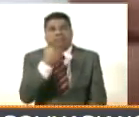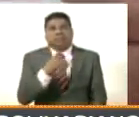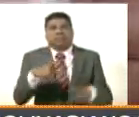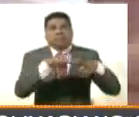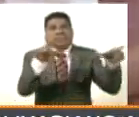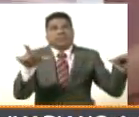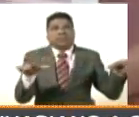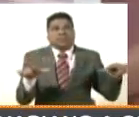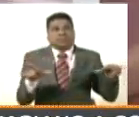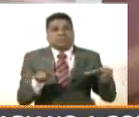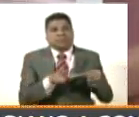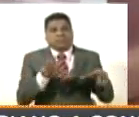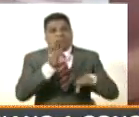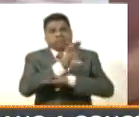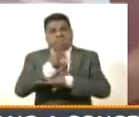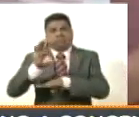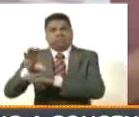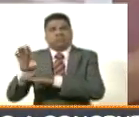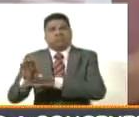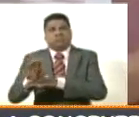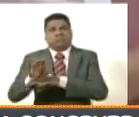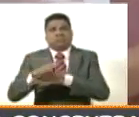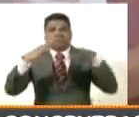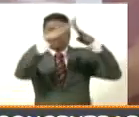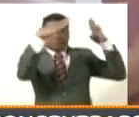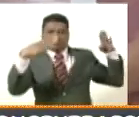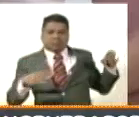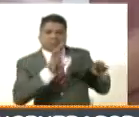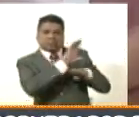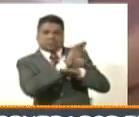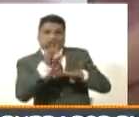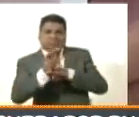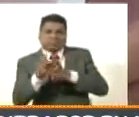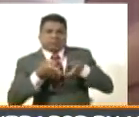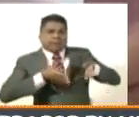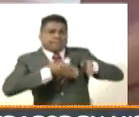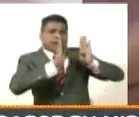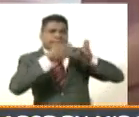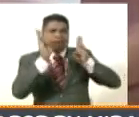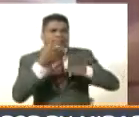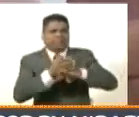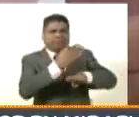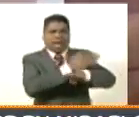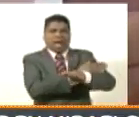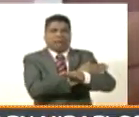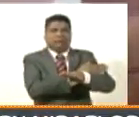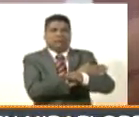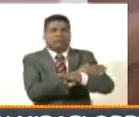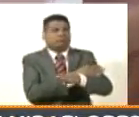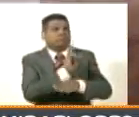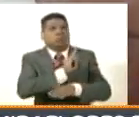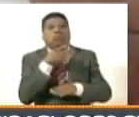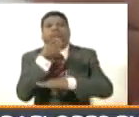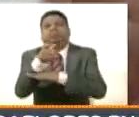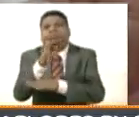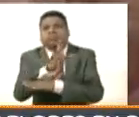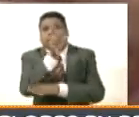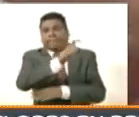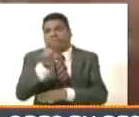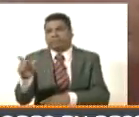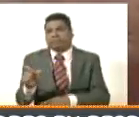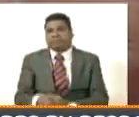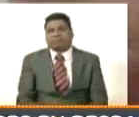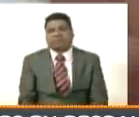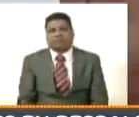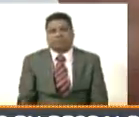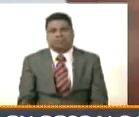seguridad, resguardados por áreas montañosas, protegidos por edificaciones previas para evitar el acceso directo a ellos, y